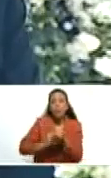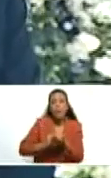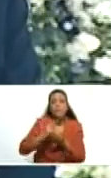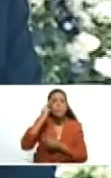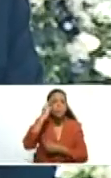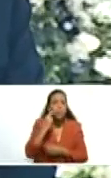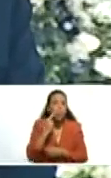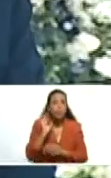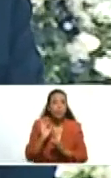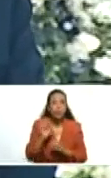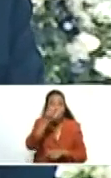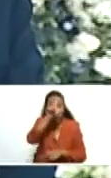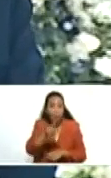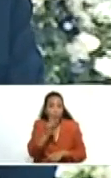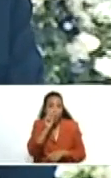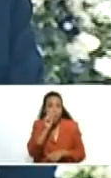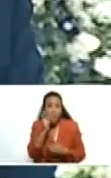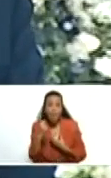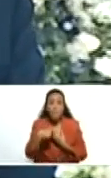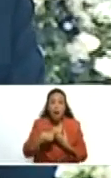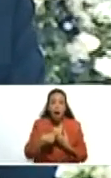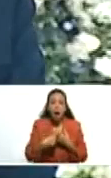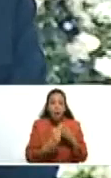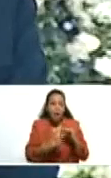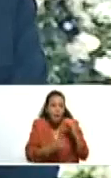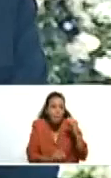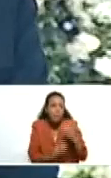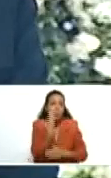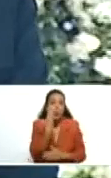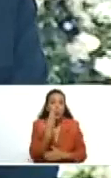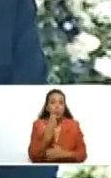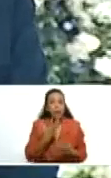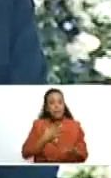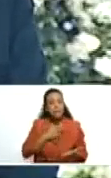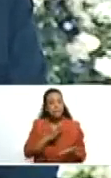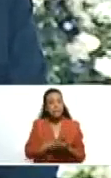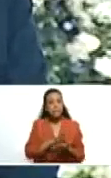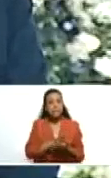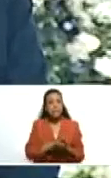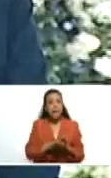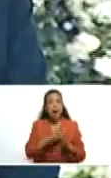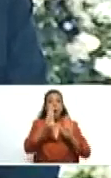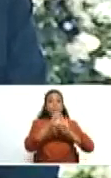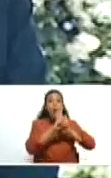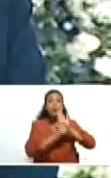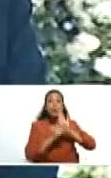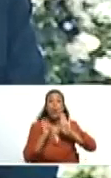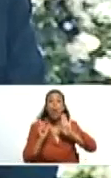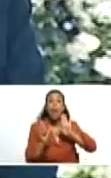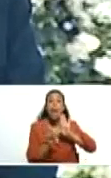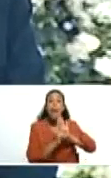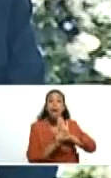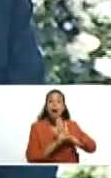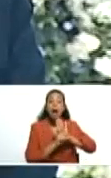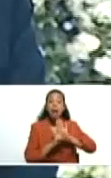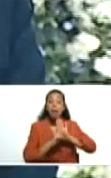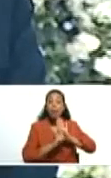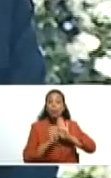proceso fundador de la revolución bolivariana pacífica, constitucional.